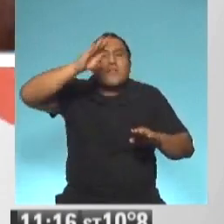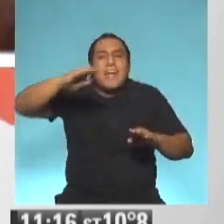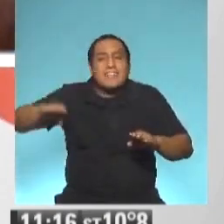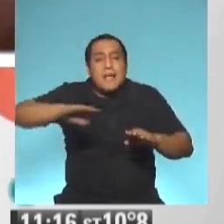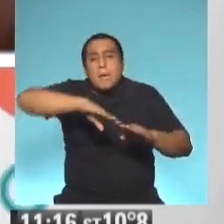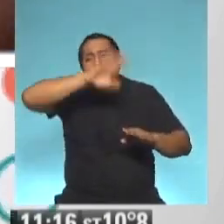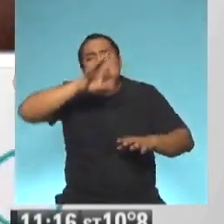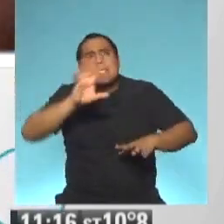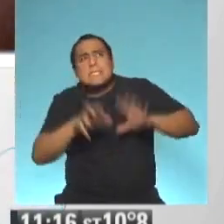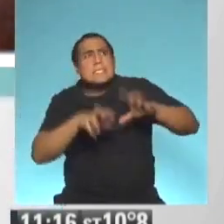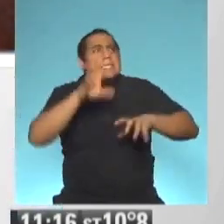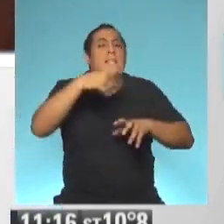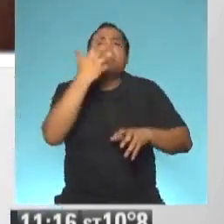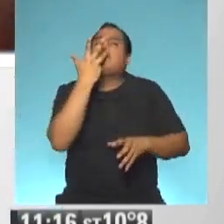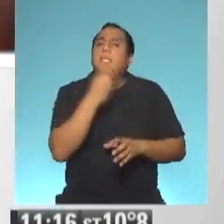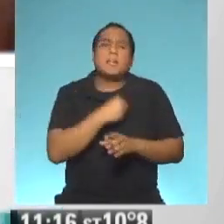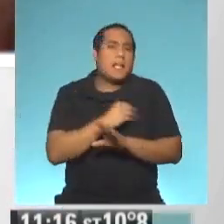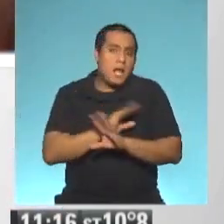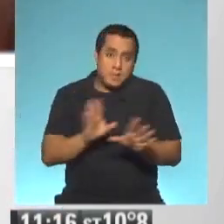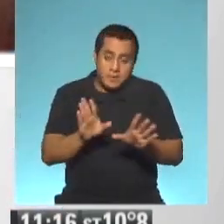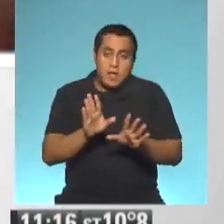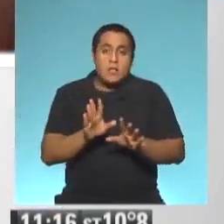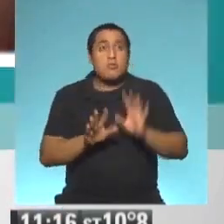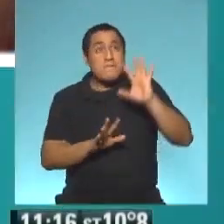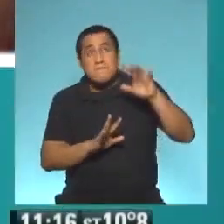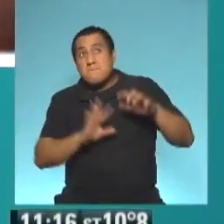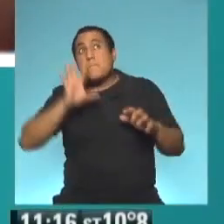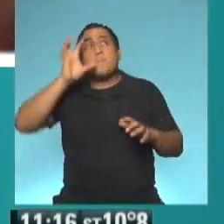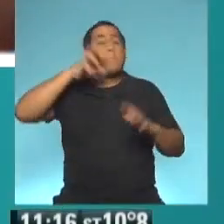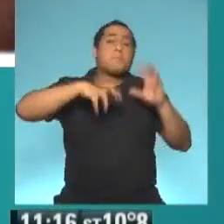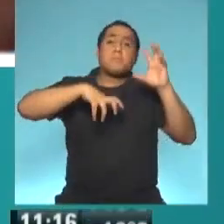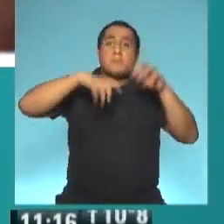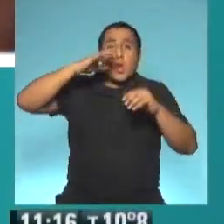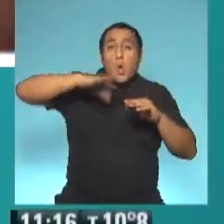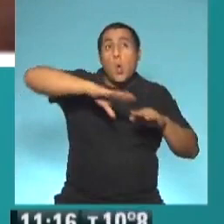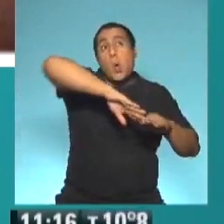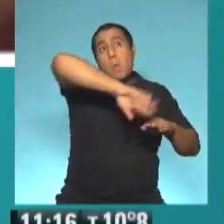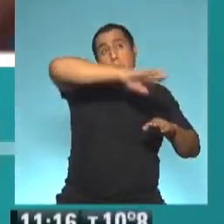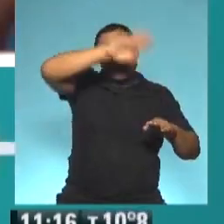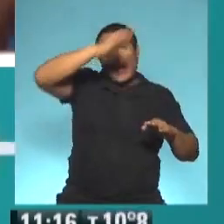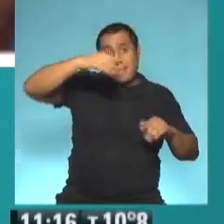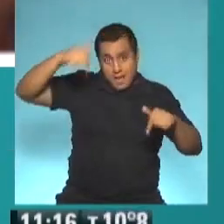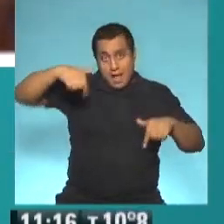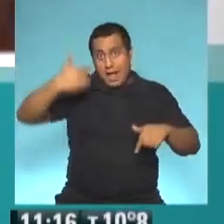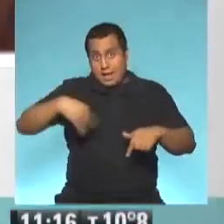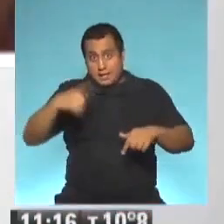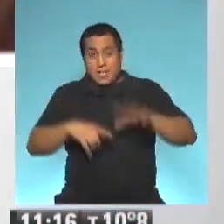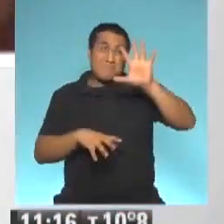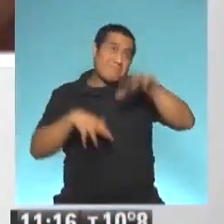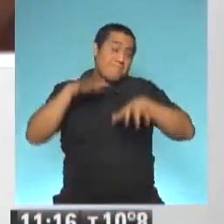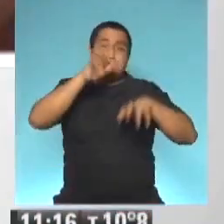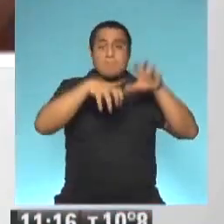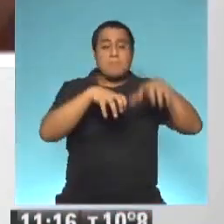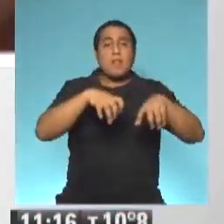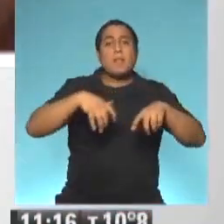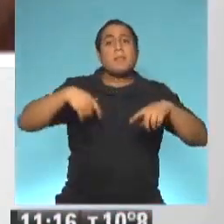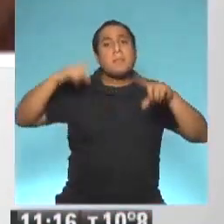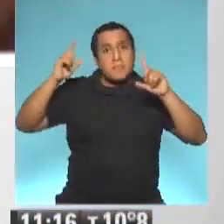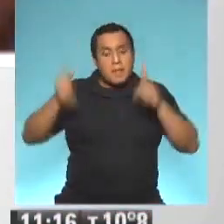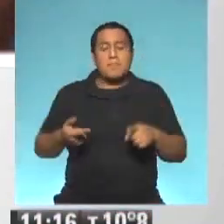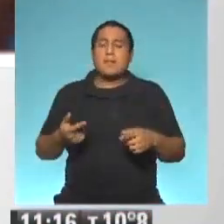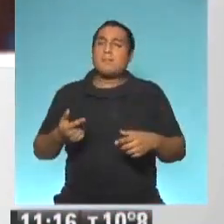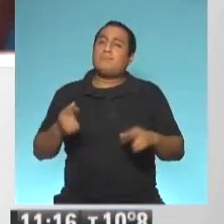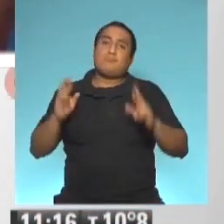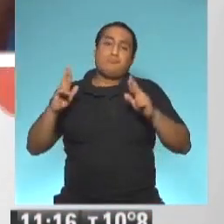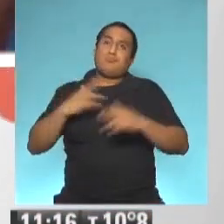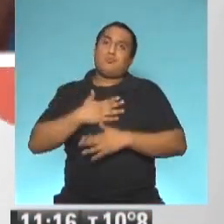gustó escalar y he escalado en numerosas montañas acá en la Argentina y a su vez he tenido la suerte de